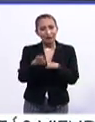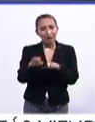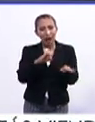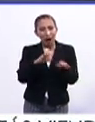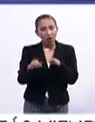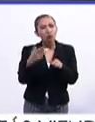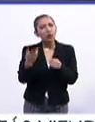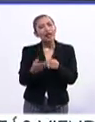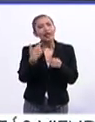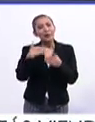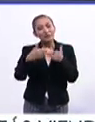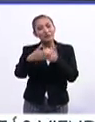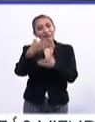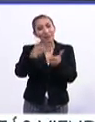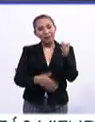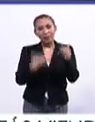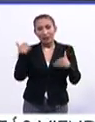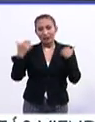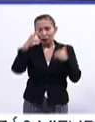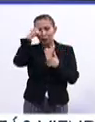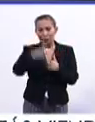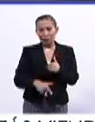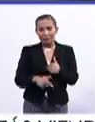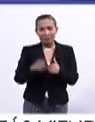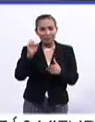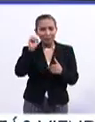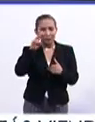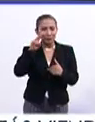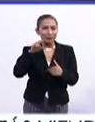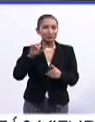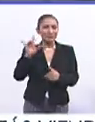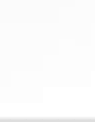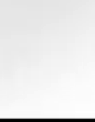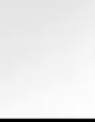trabajo que tenga usted lo que resta de ella una aventura salvaje